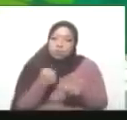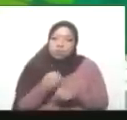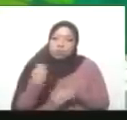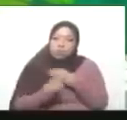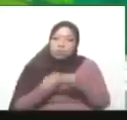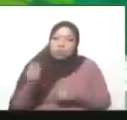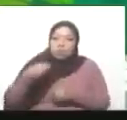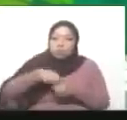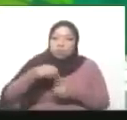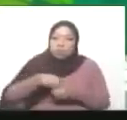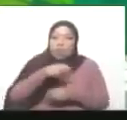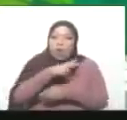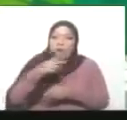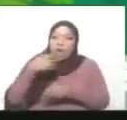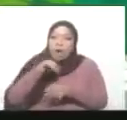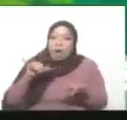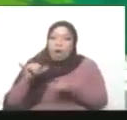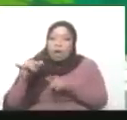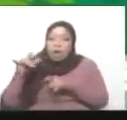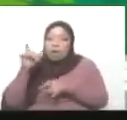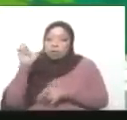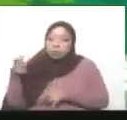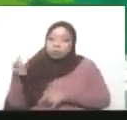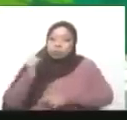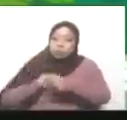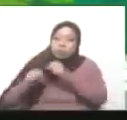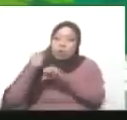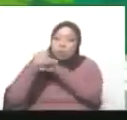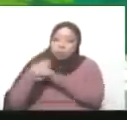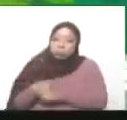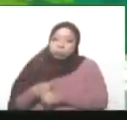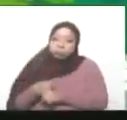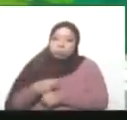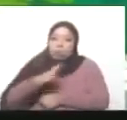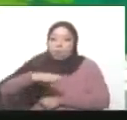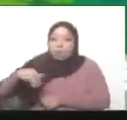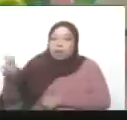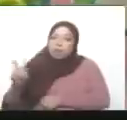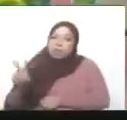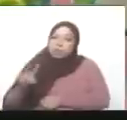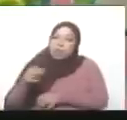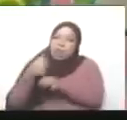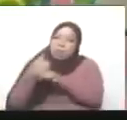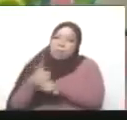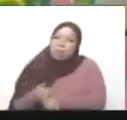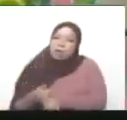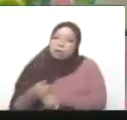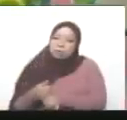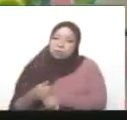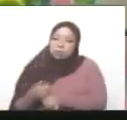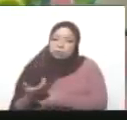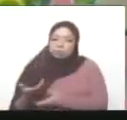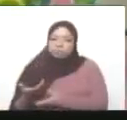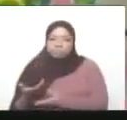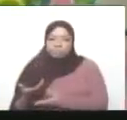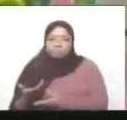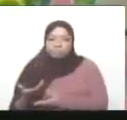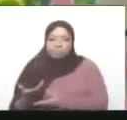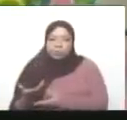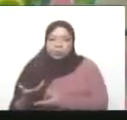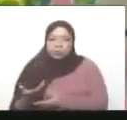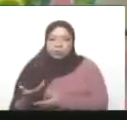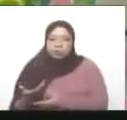ingresa Guyana y se queda frente a las mares venezolanos y así por el estilo